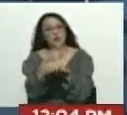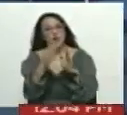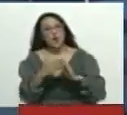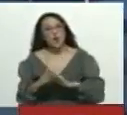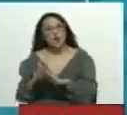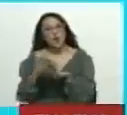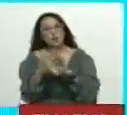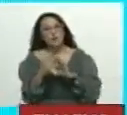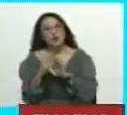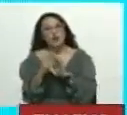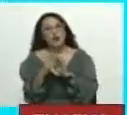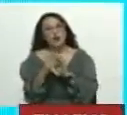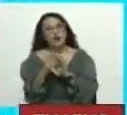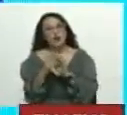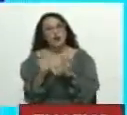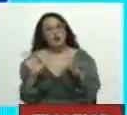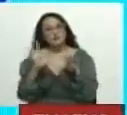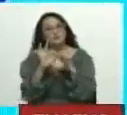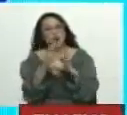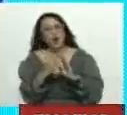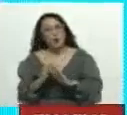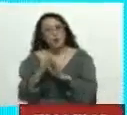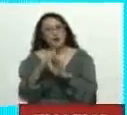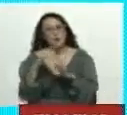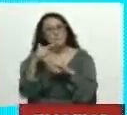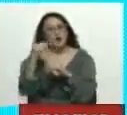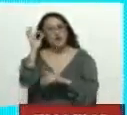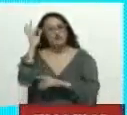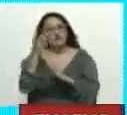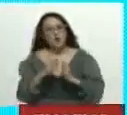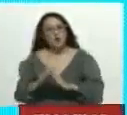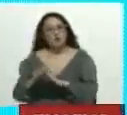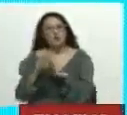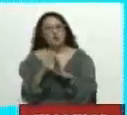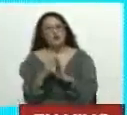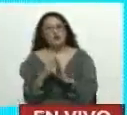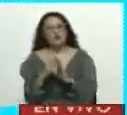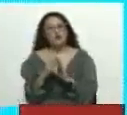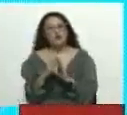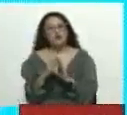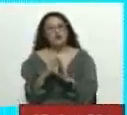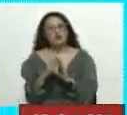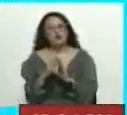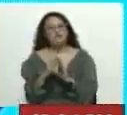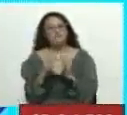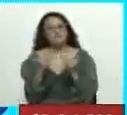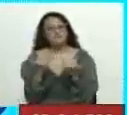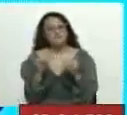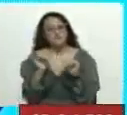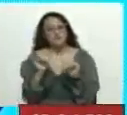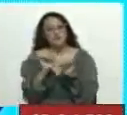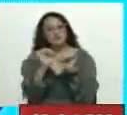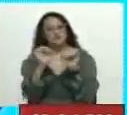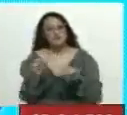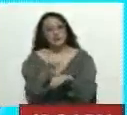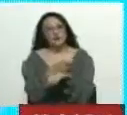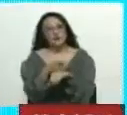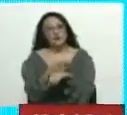se compone de las comunas y los consejos comunales en la base y es allí un sistema de gobierno que